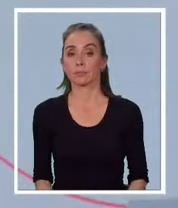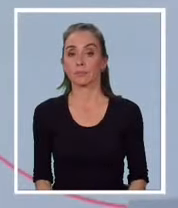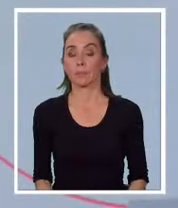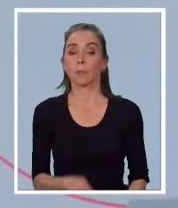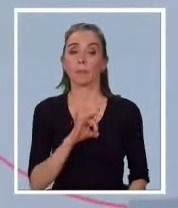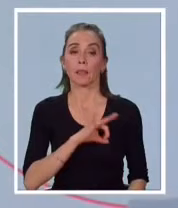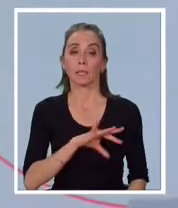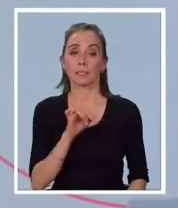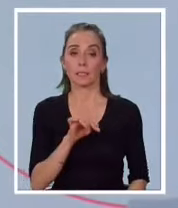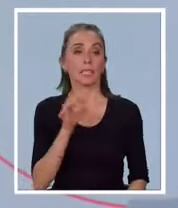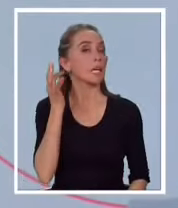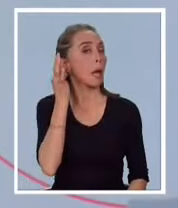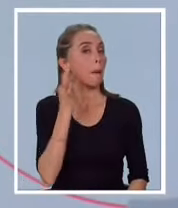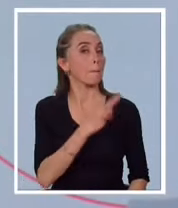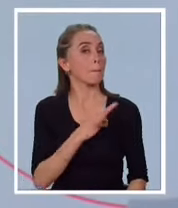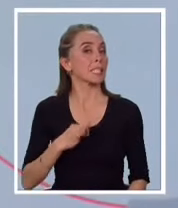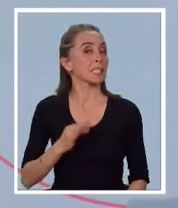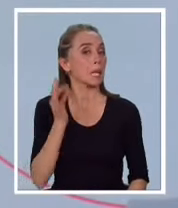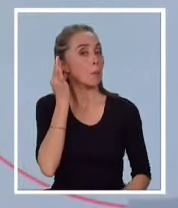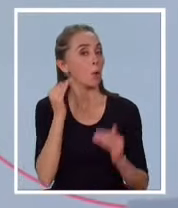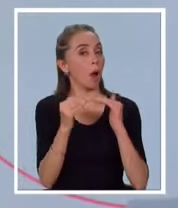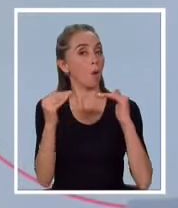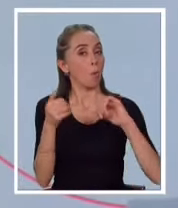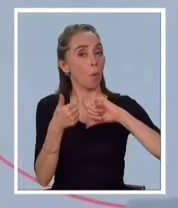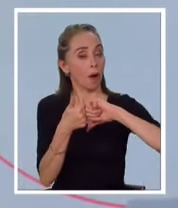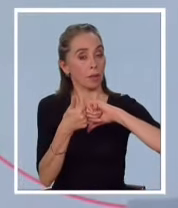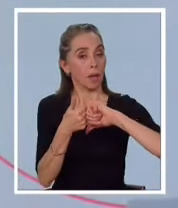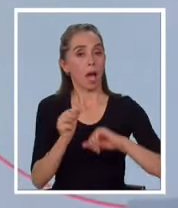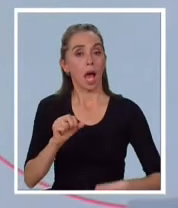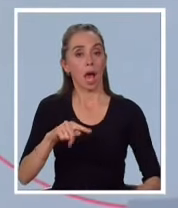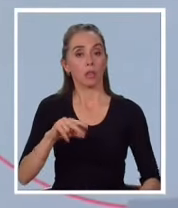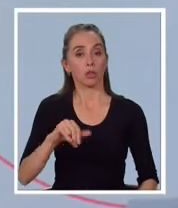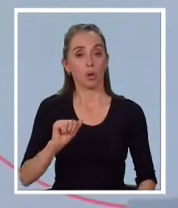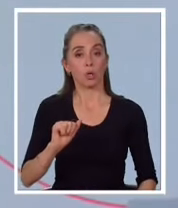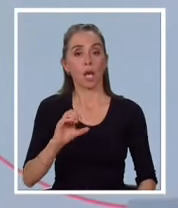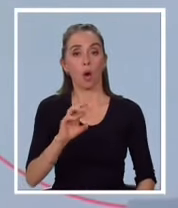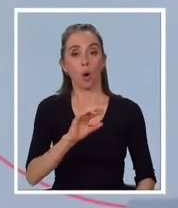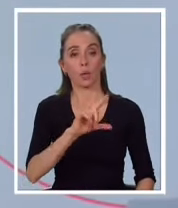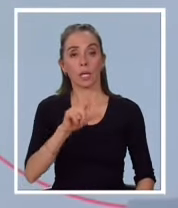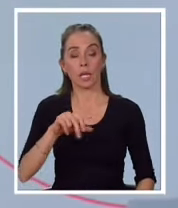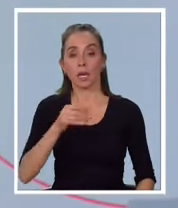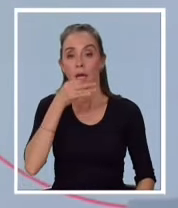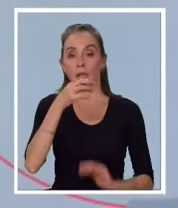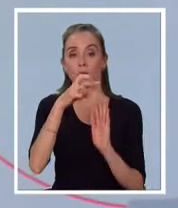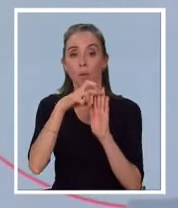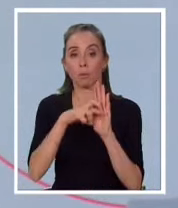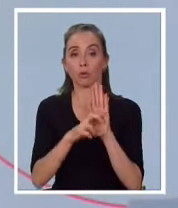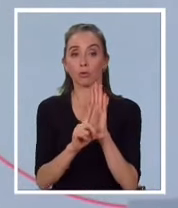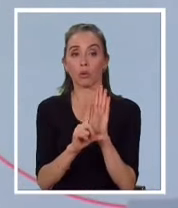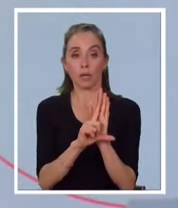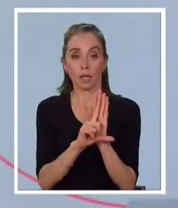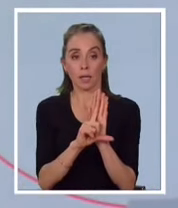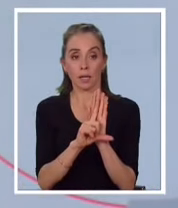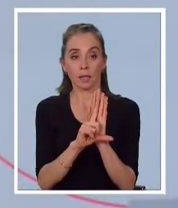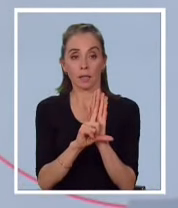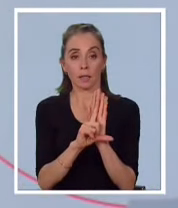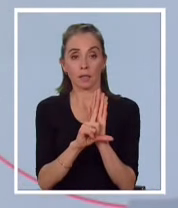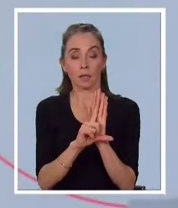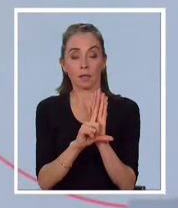De vuelta en nuestro país, la ministra de la Mujer y Equidad de Género, Antonia Orellana, anunció un proyecto de ley